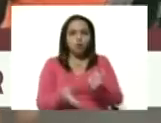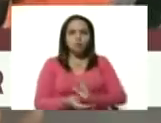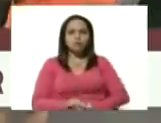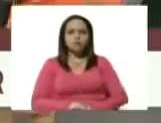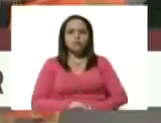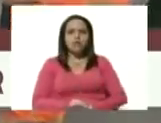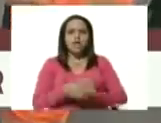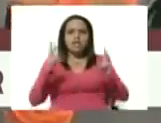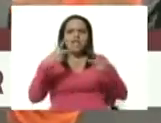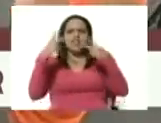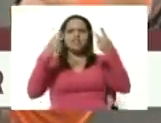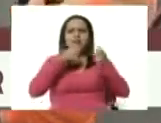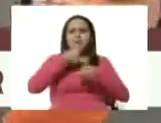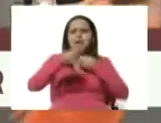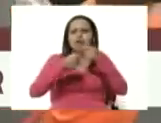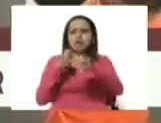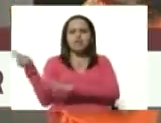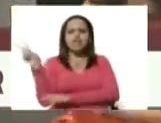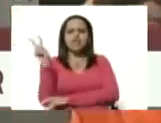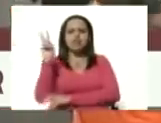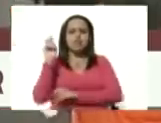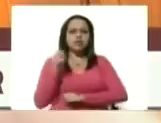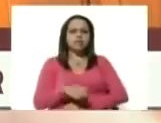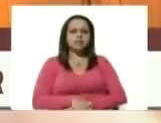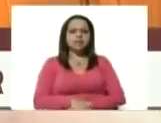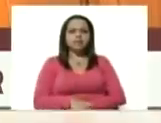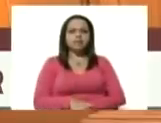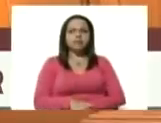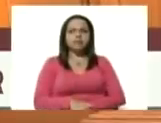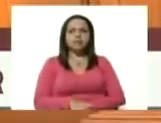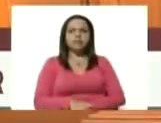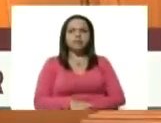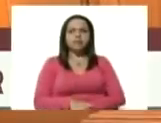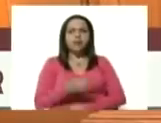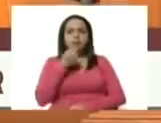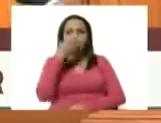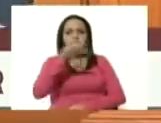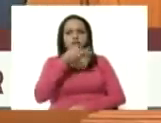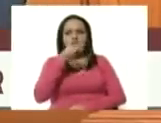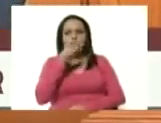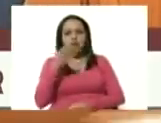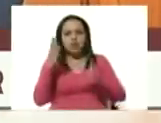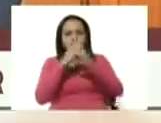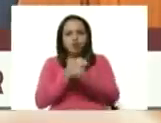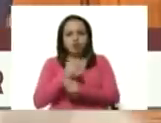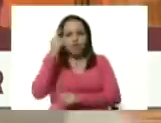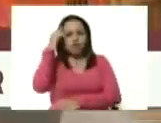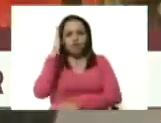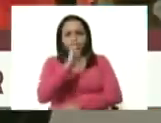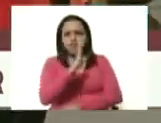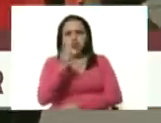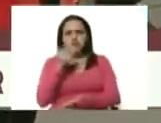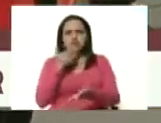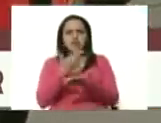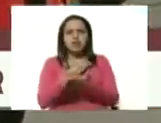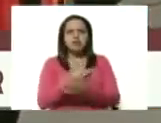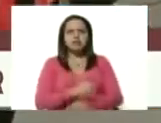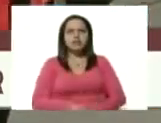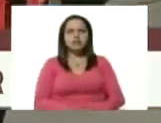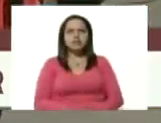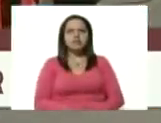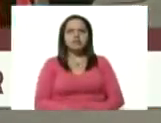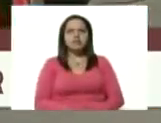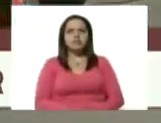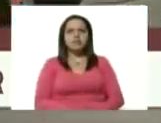¡Que vivan los periodistas de Venezuela! Buenas tardes, buenas noches. Que Dios los bendiga. Muchas gracias. Ha sido entonces